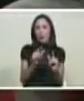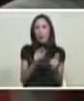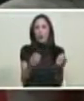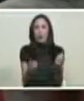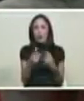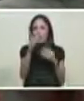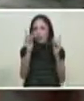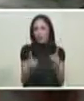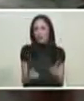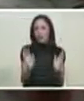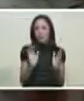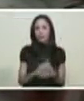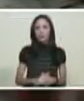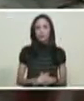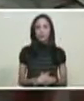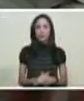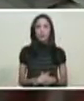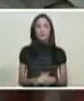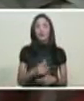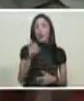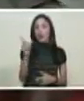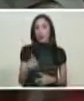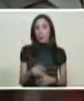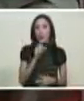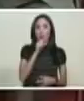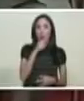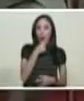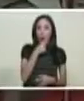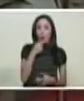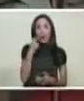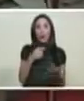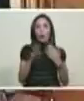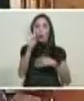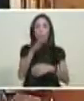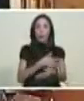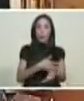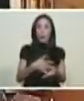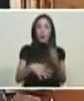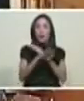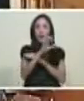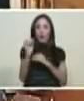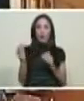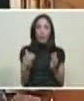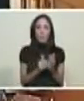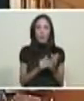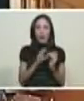he hecho este plan para los pensionados y pensionadas 4 millones 500 mil pensionados